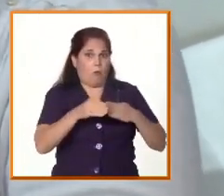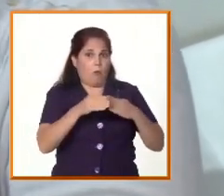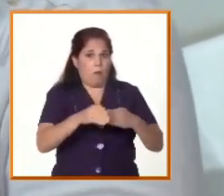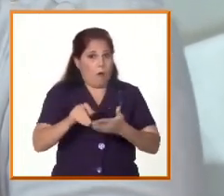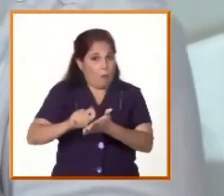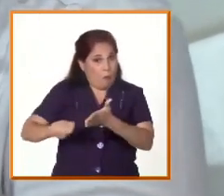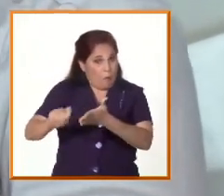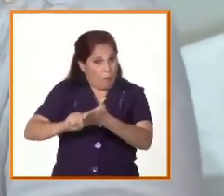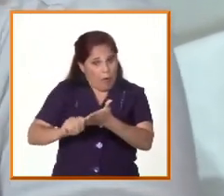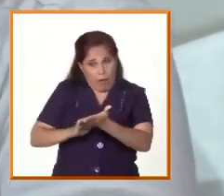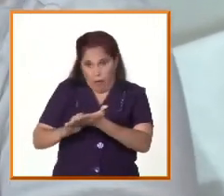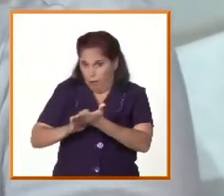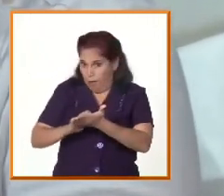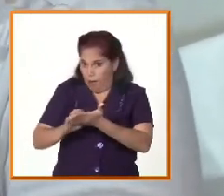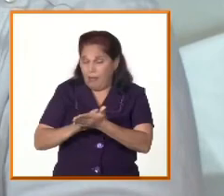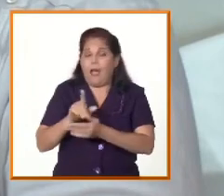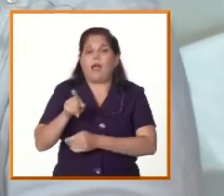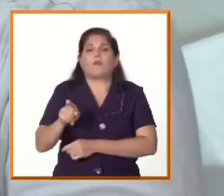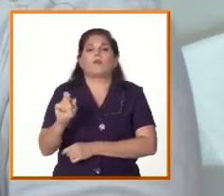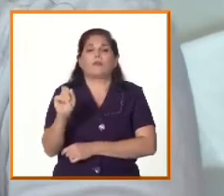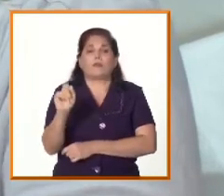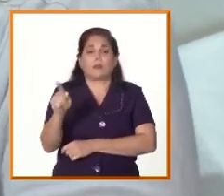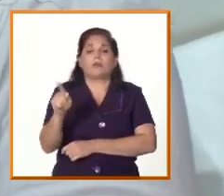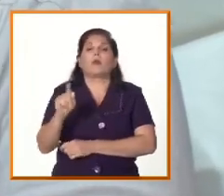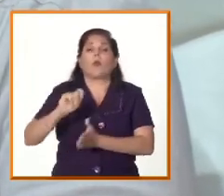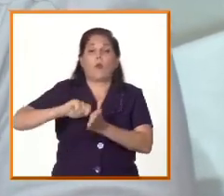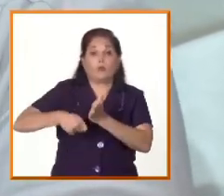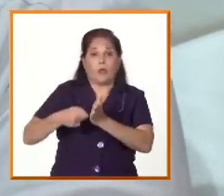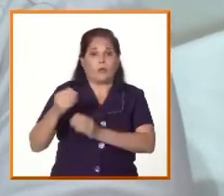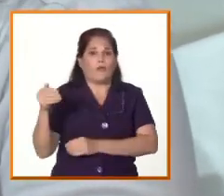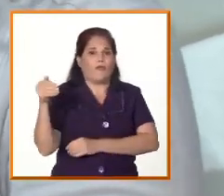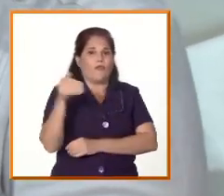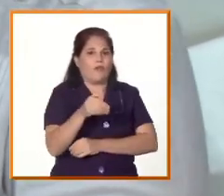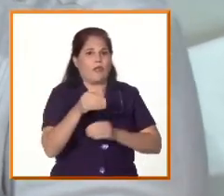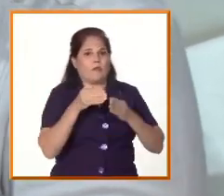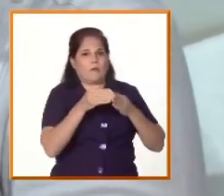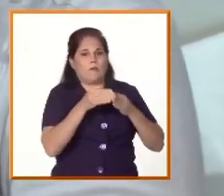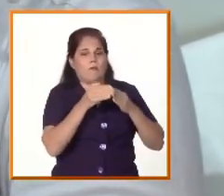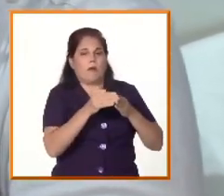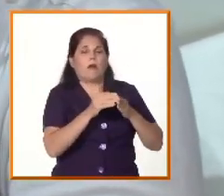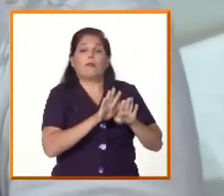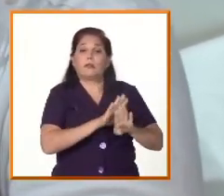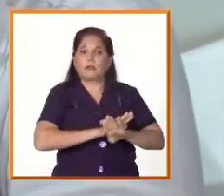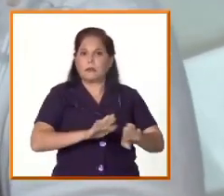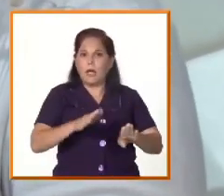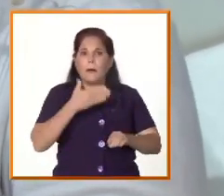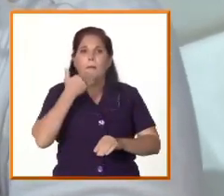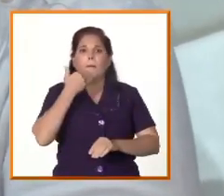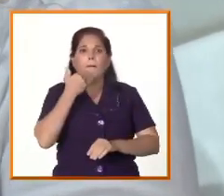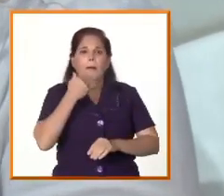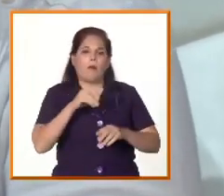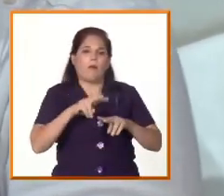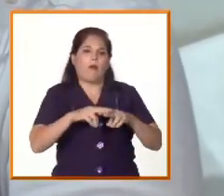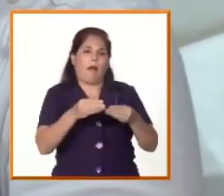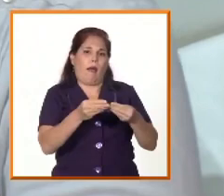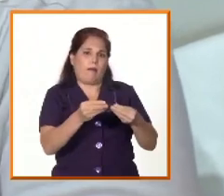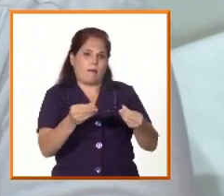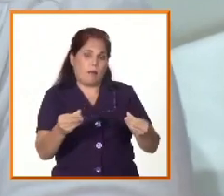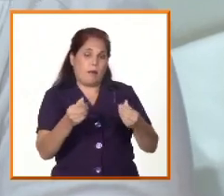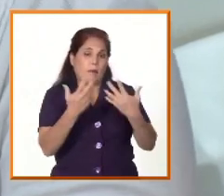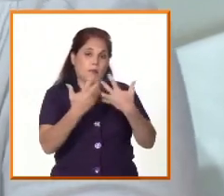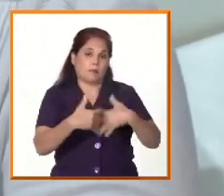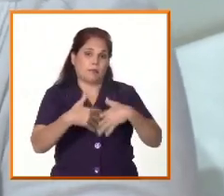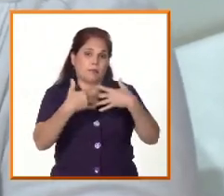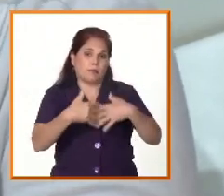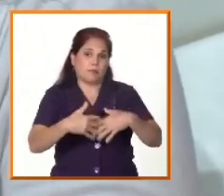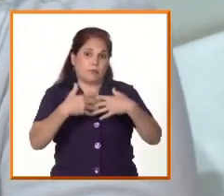en ningún esquedo de barco y y ese barco se contrató y bueno llegó y por eso nos dio la posibilidad de arrancar la producción que